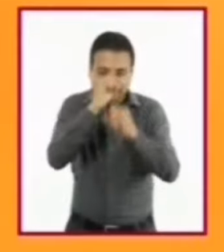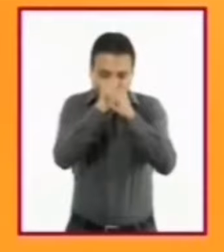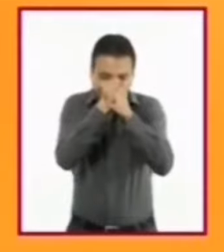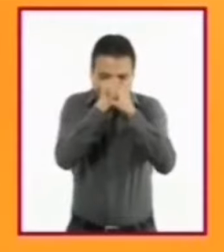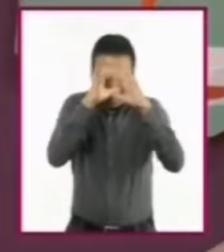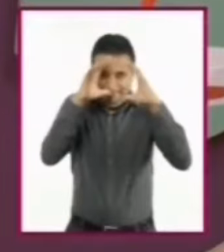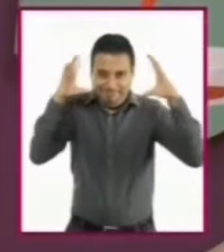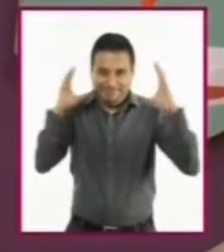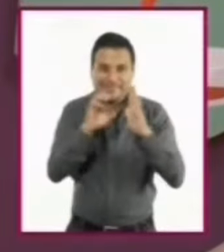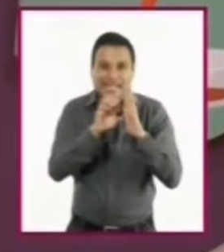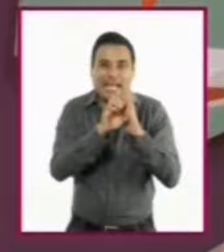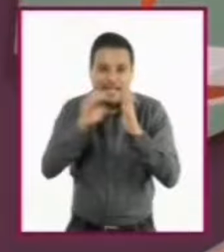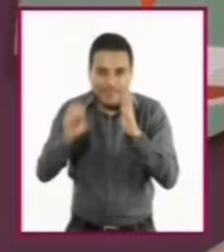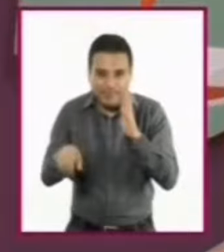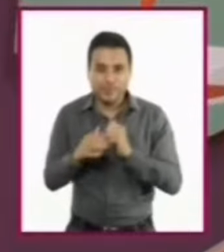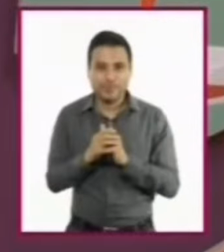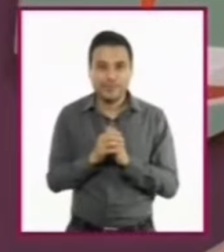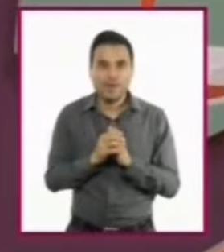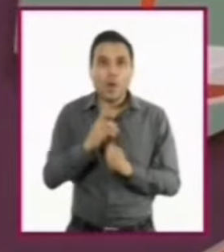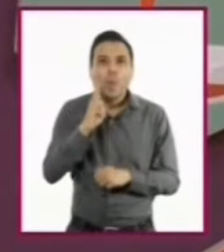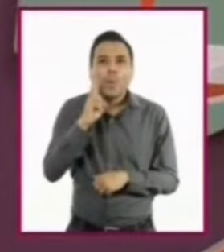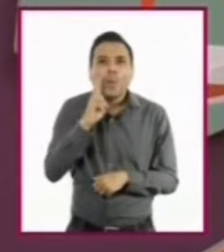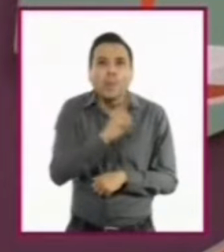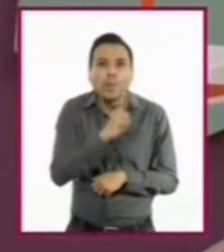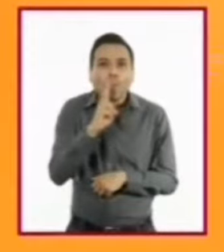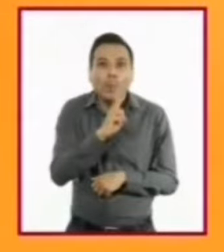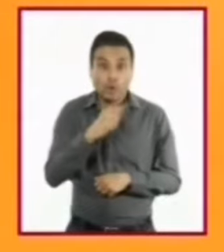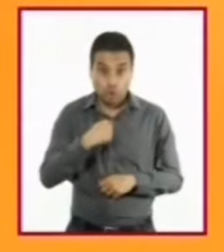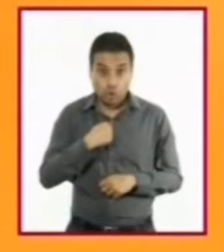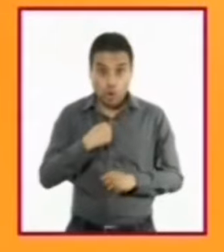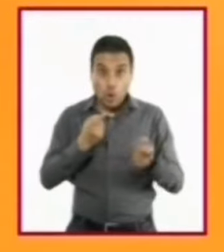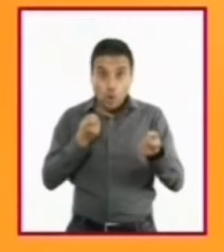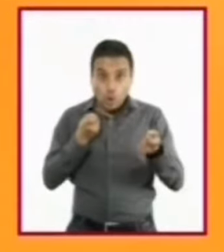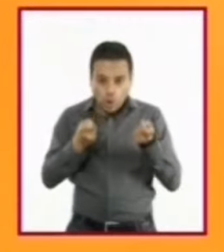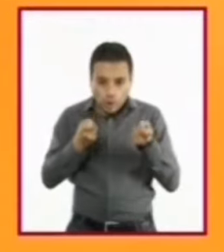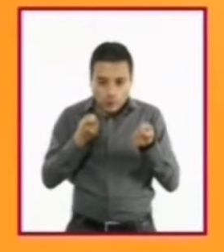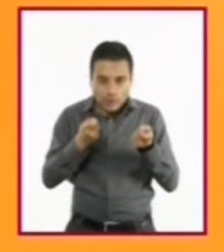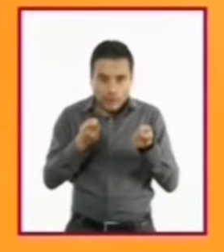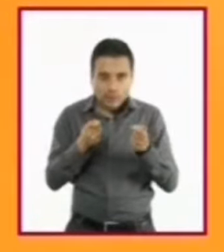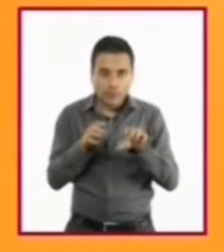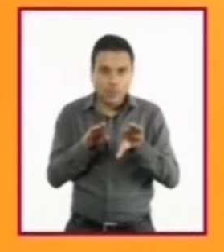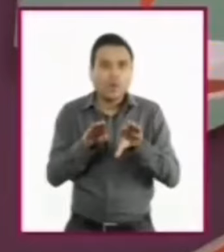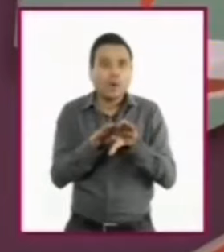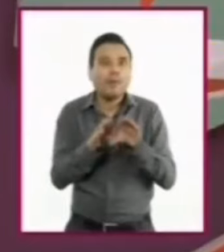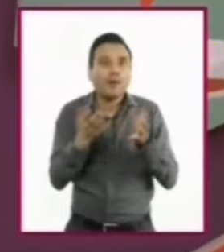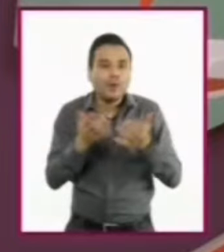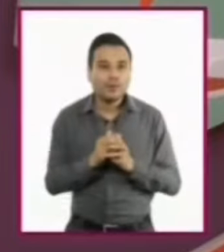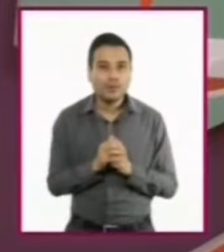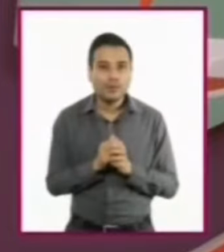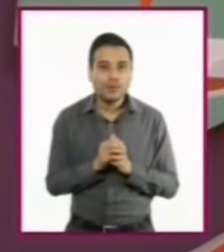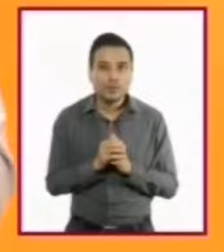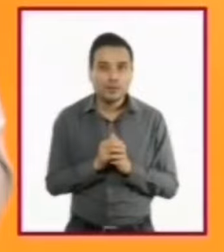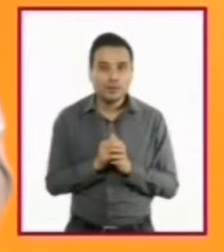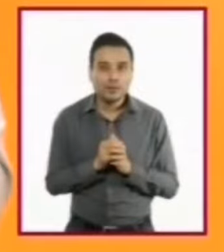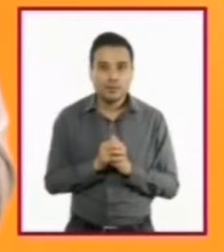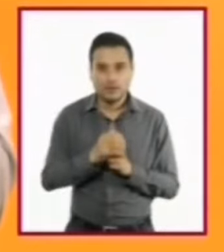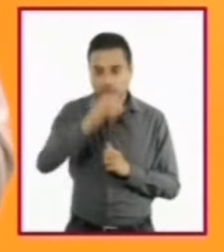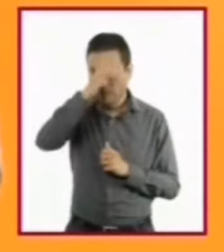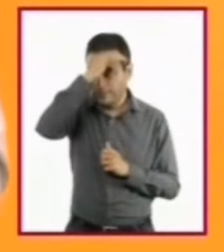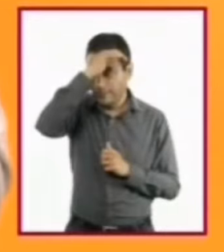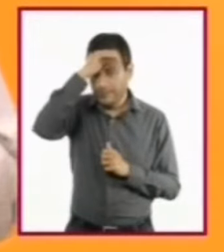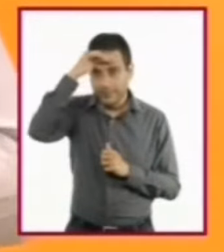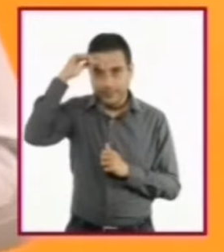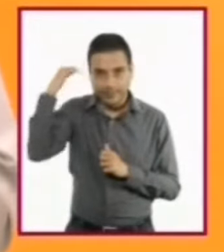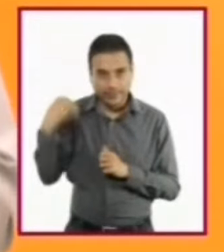pasaría si la respiración fuera una acción voluntaria. Por suerte, maestra, la respiración ocurre de